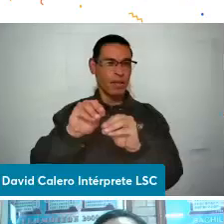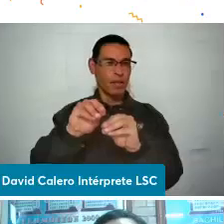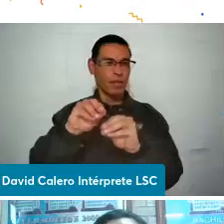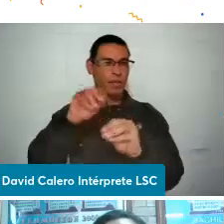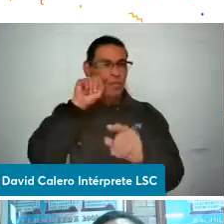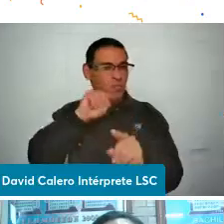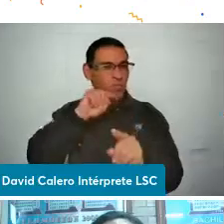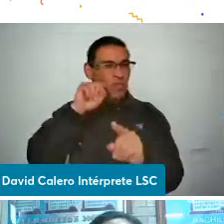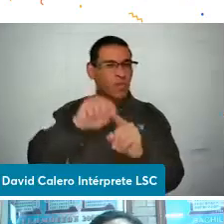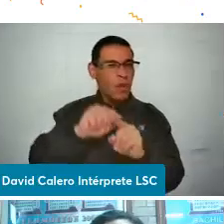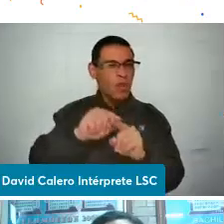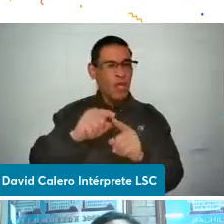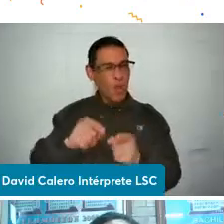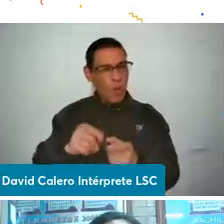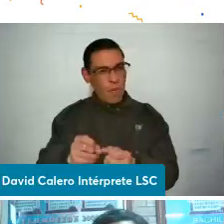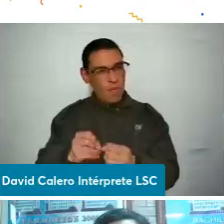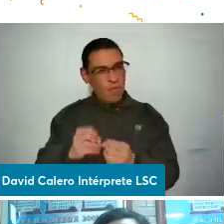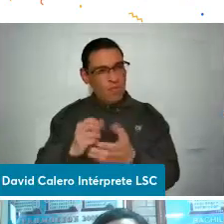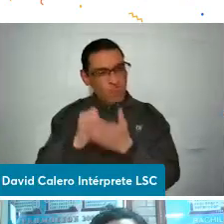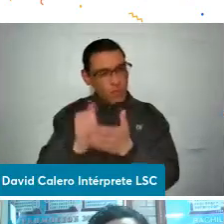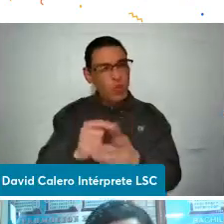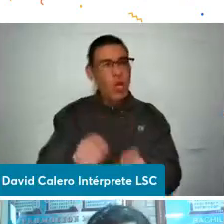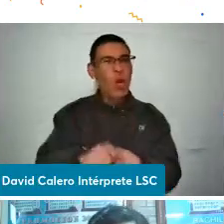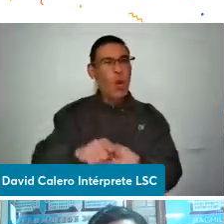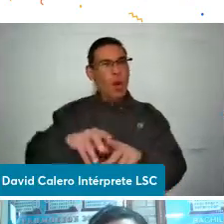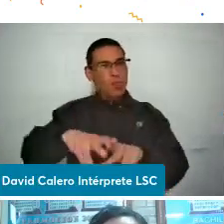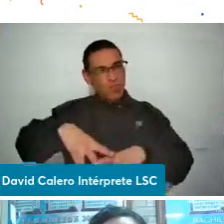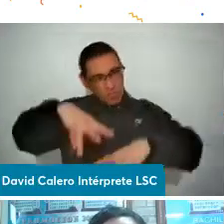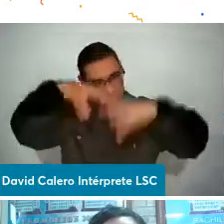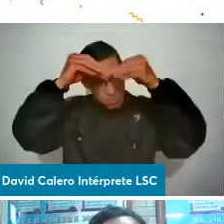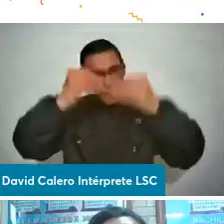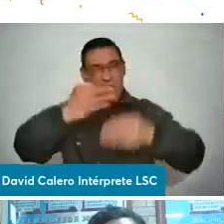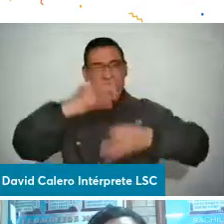unos aprendizajes reales en los estudiantes.